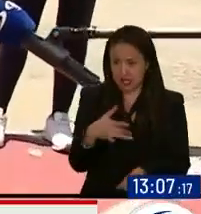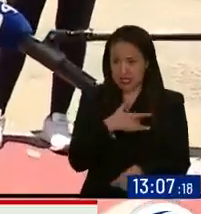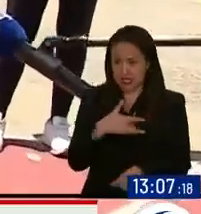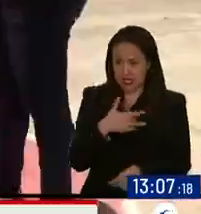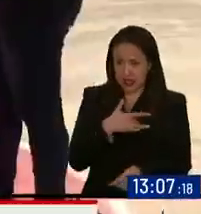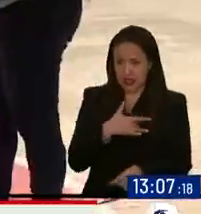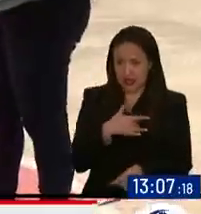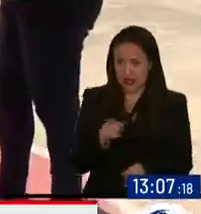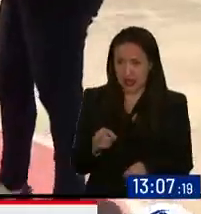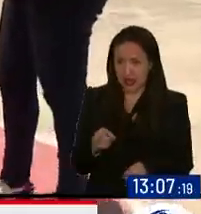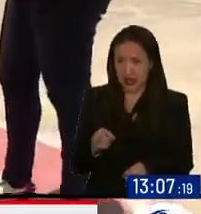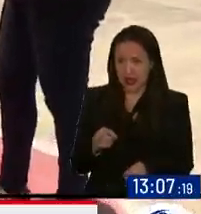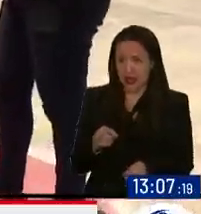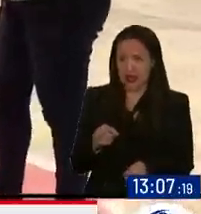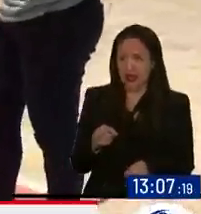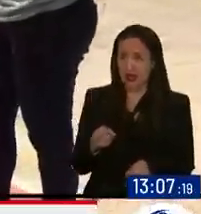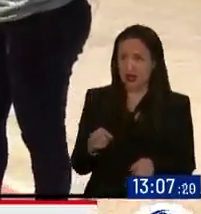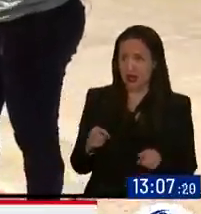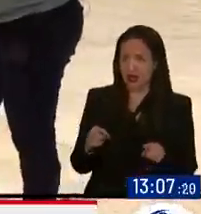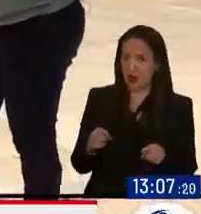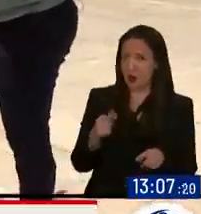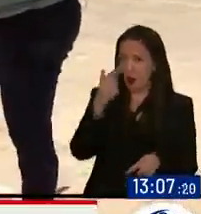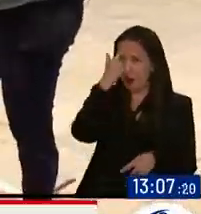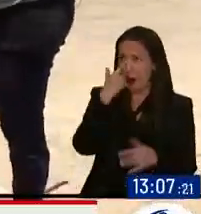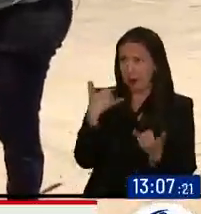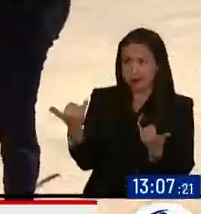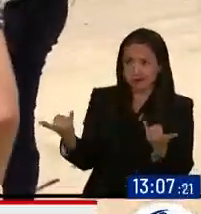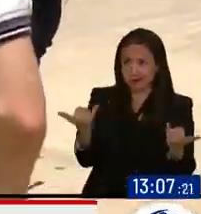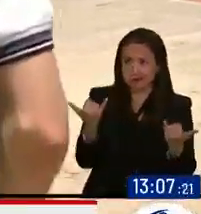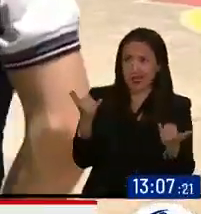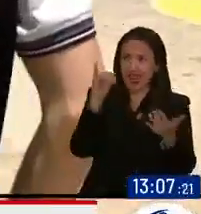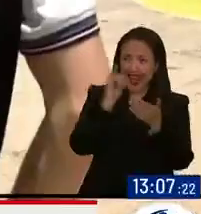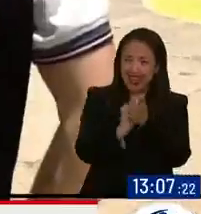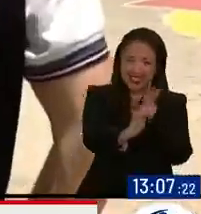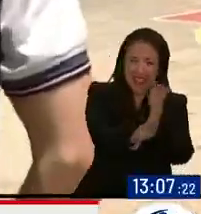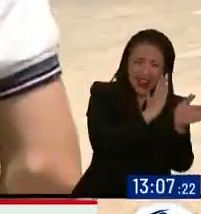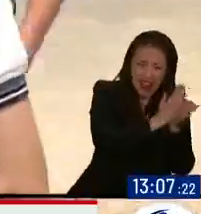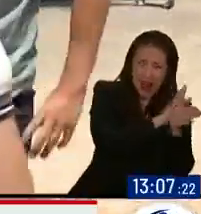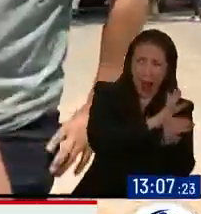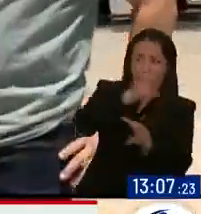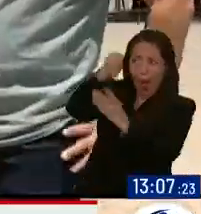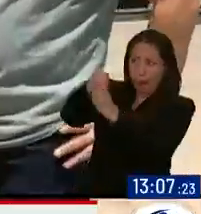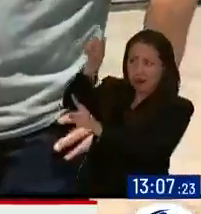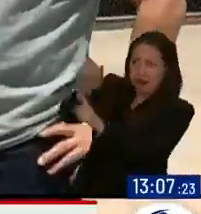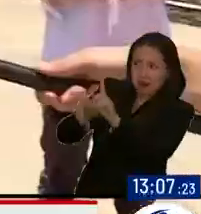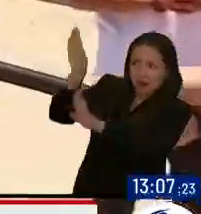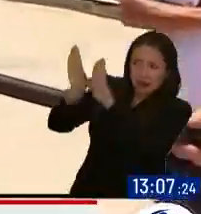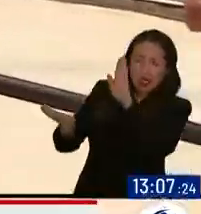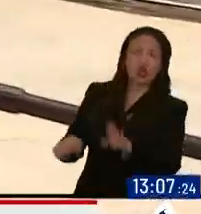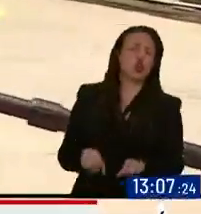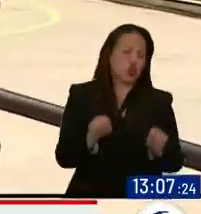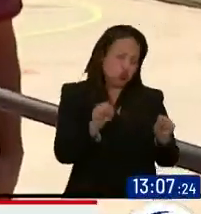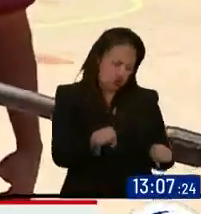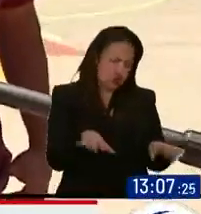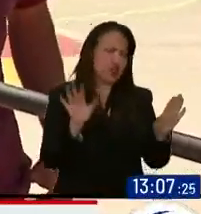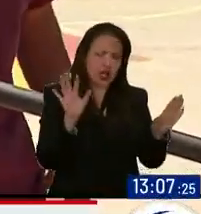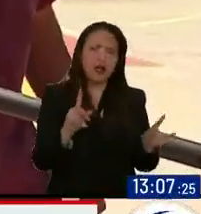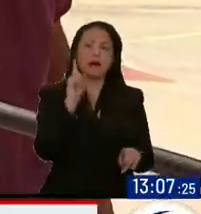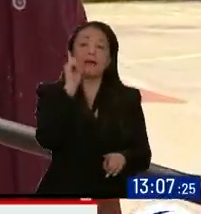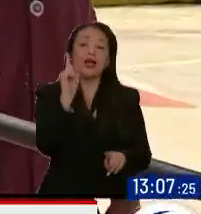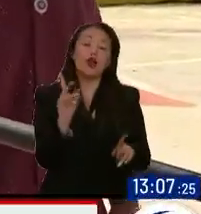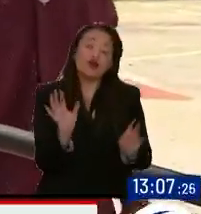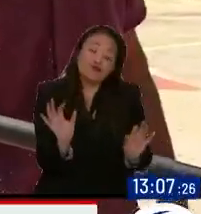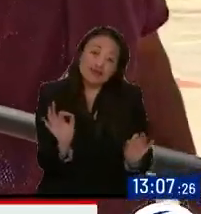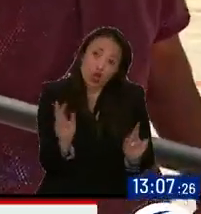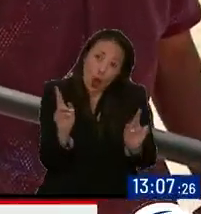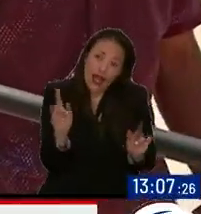ese perfil que puede materializar esas propuestas que ustedes nos han traído a este escenario? Sí, de hecho sí lo hay, pero qué rico que aquellos líderes